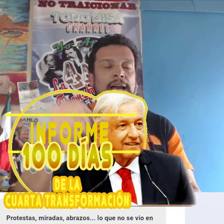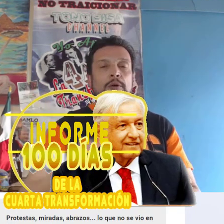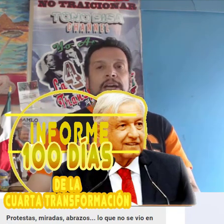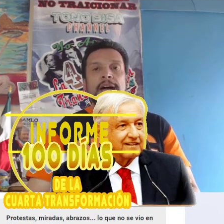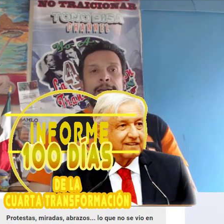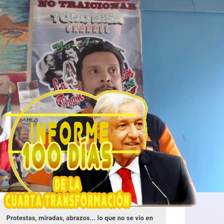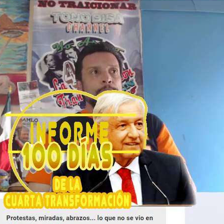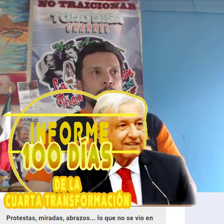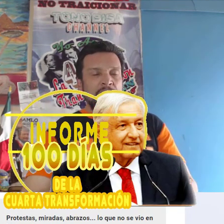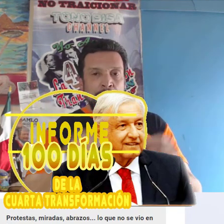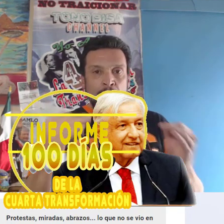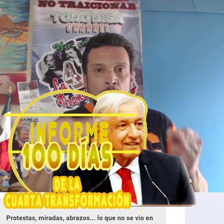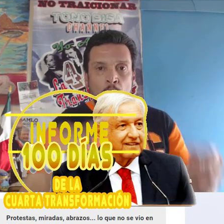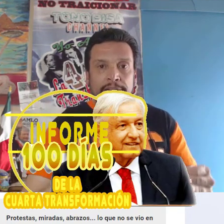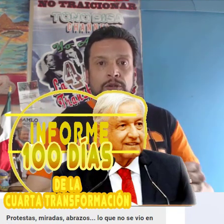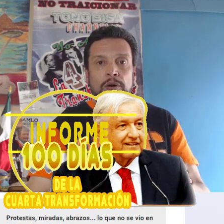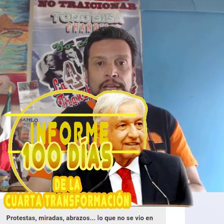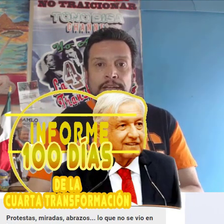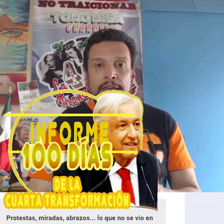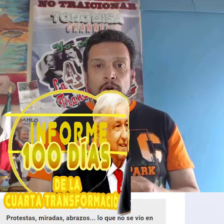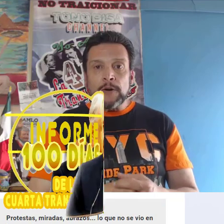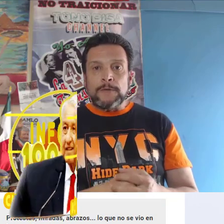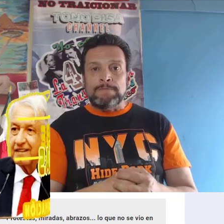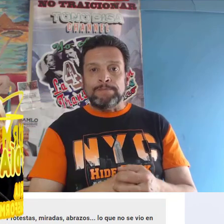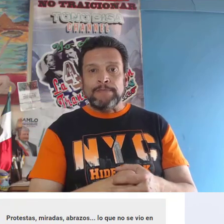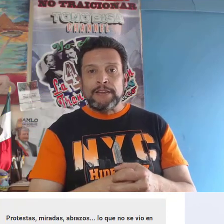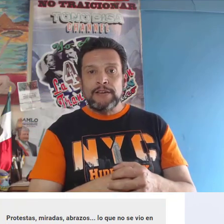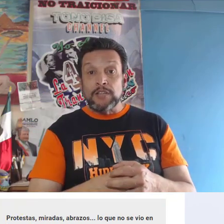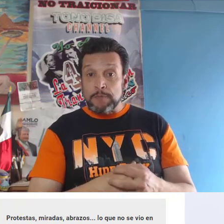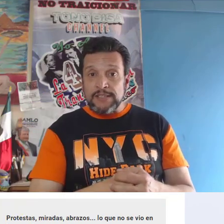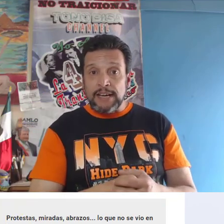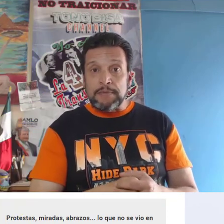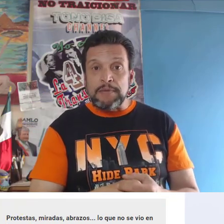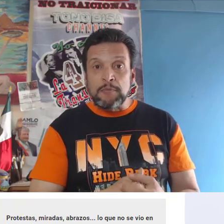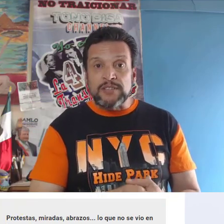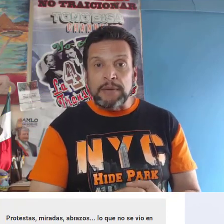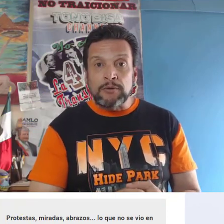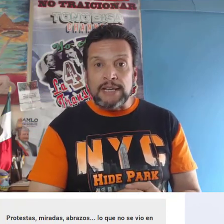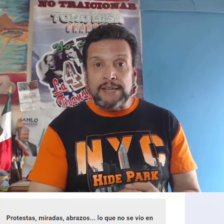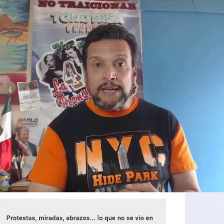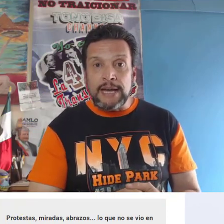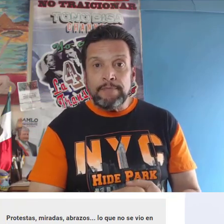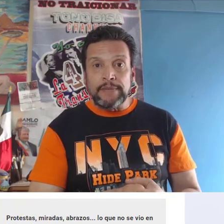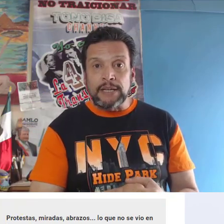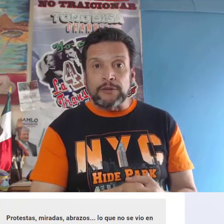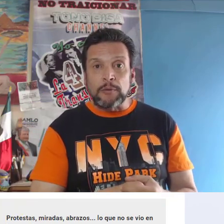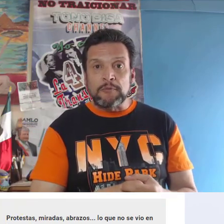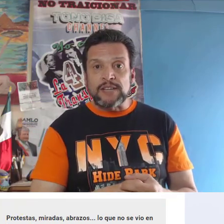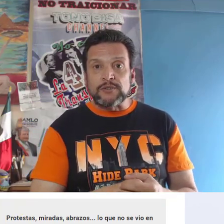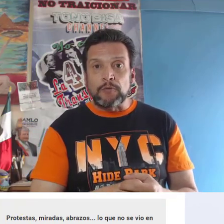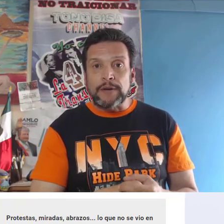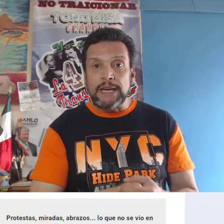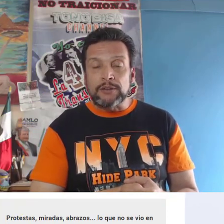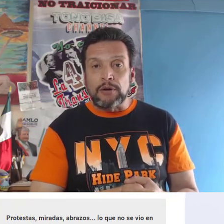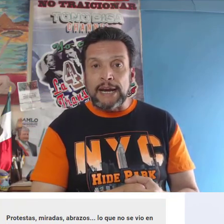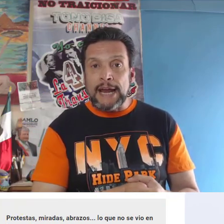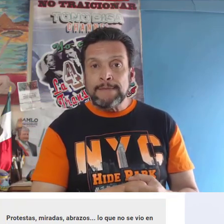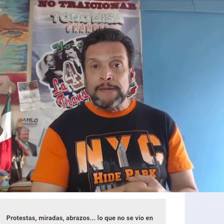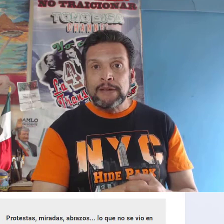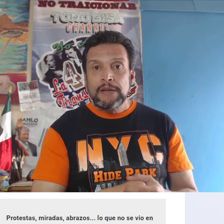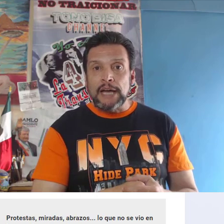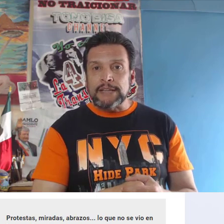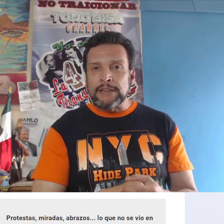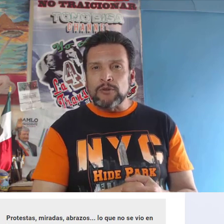Nunca claudicaré, primero muerto que traidor. Después de que vivimos también una serie y que tuvimos que sufrir y